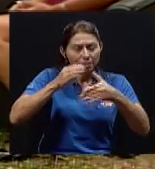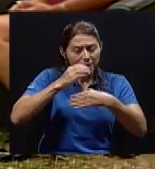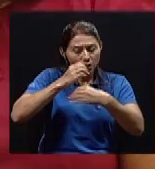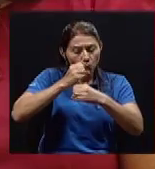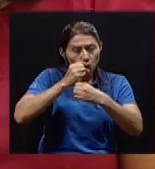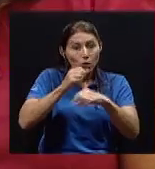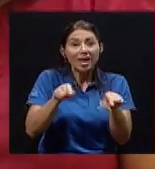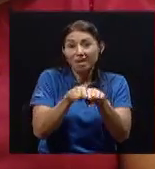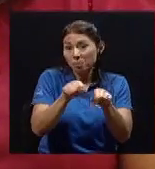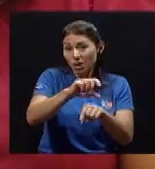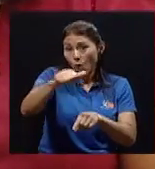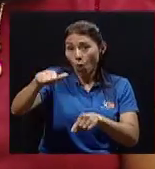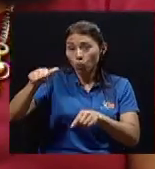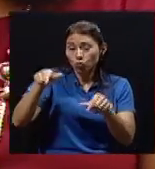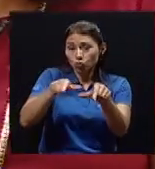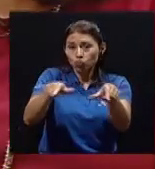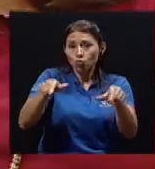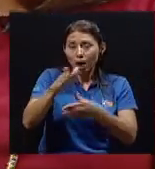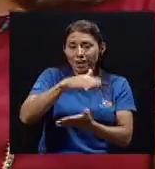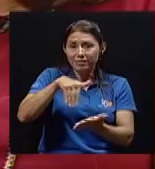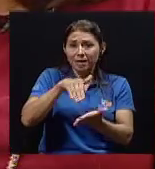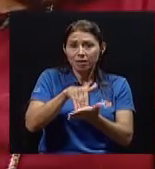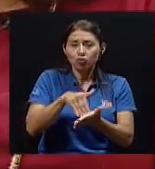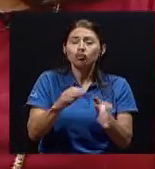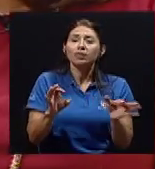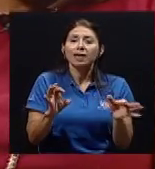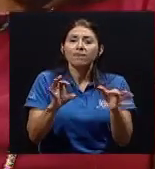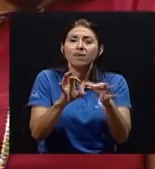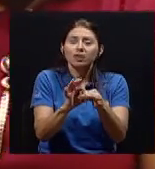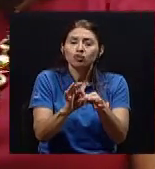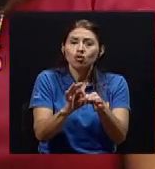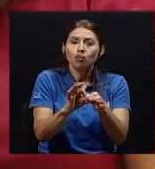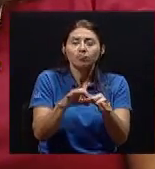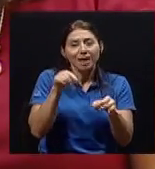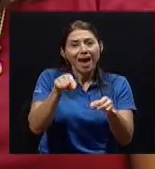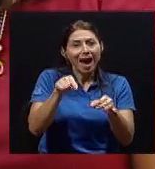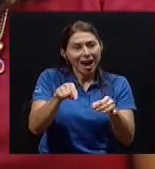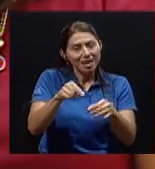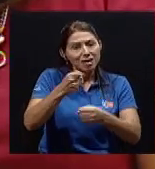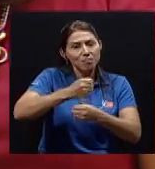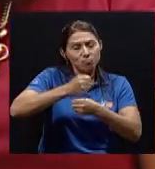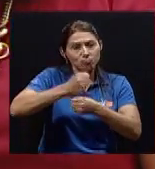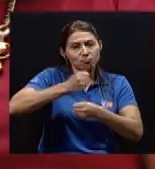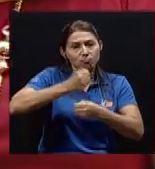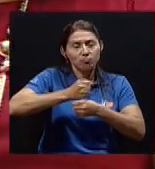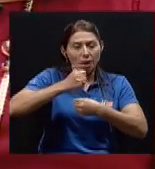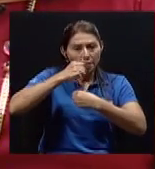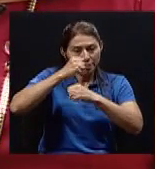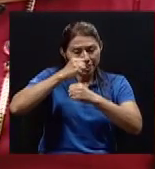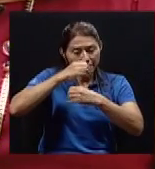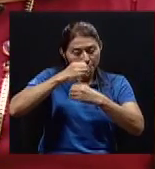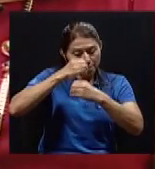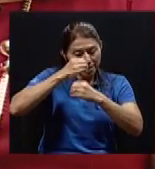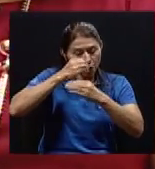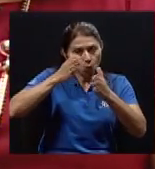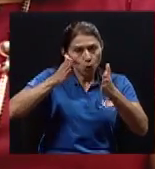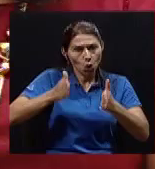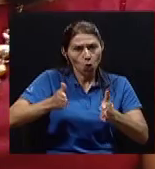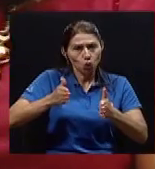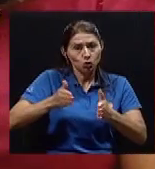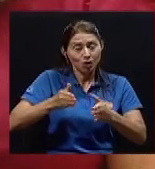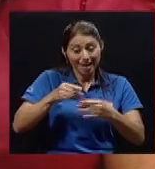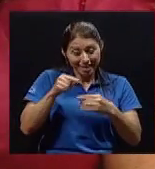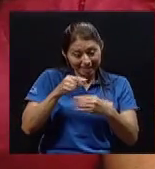también se tiene relación y van a ser lugar de desenvolvimiento de los microbiólogos. Si extendemos eso un poquito, pues